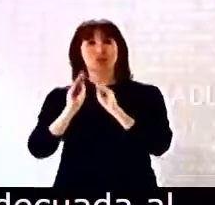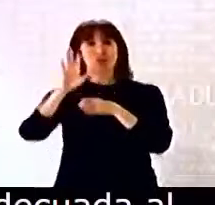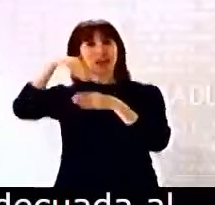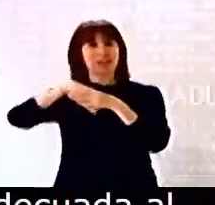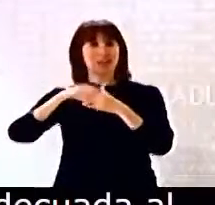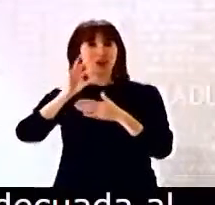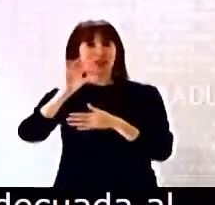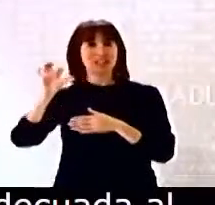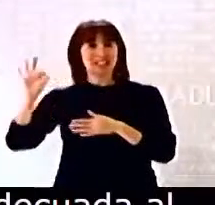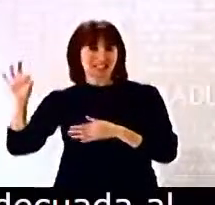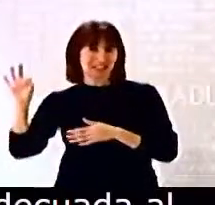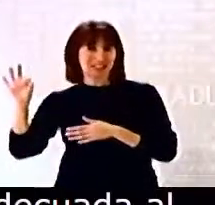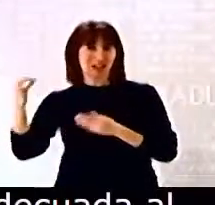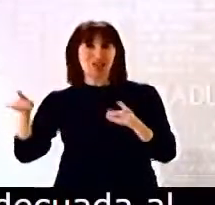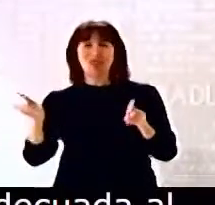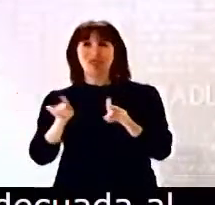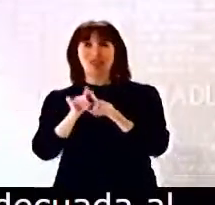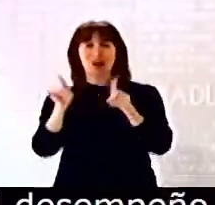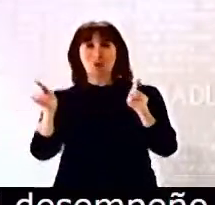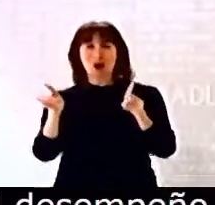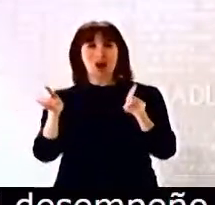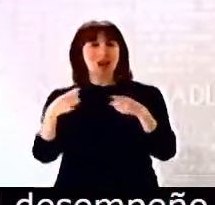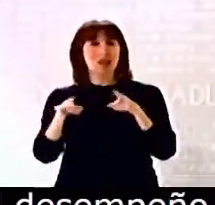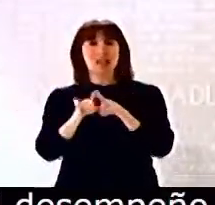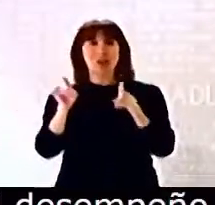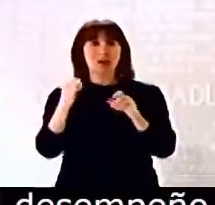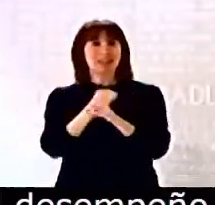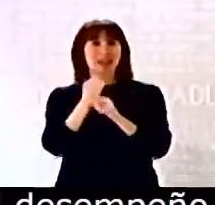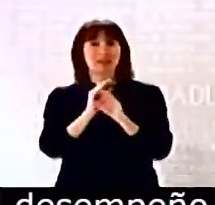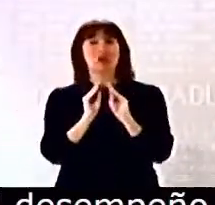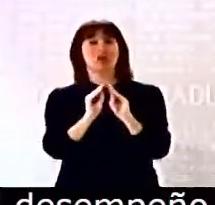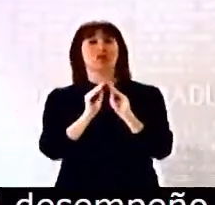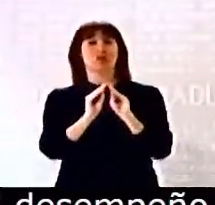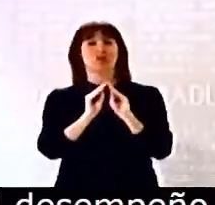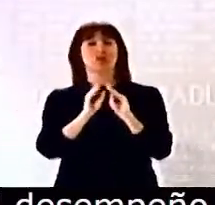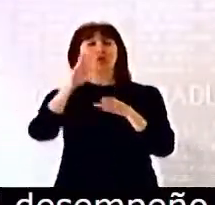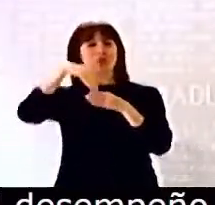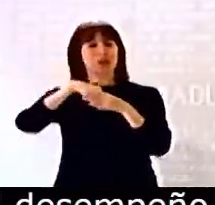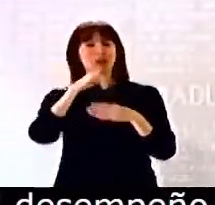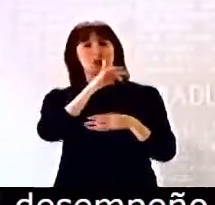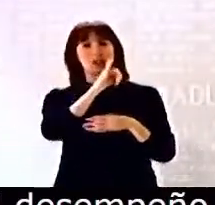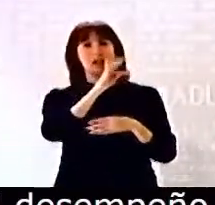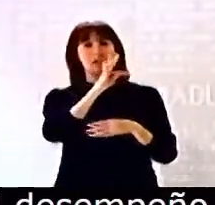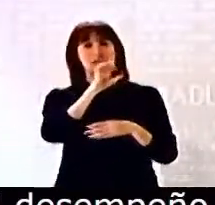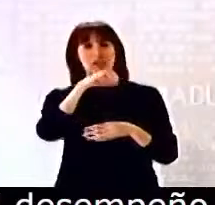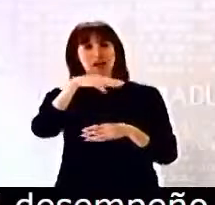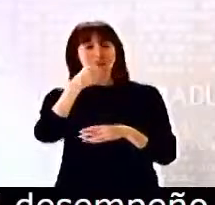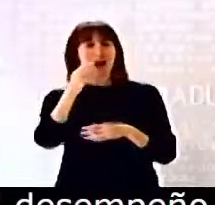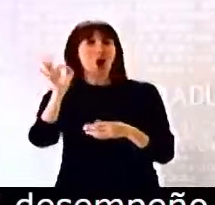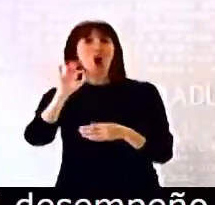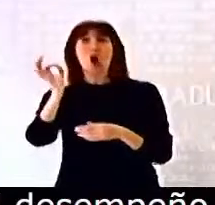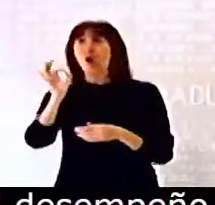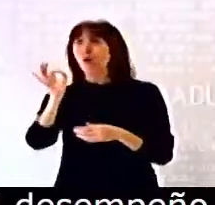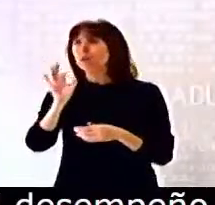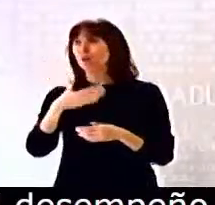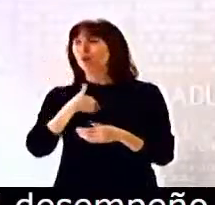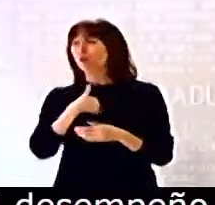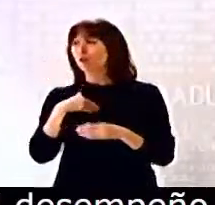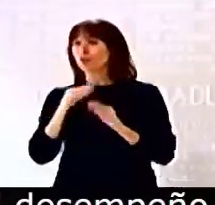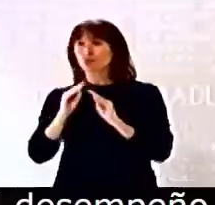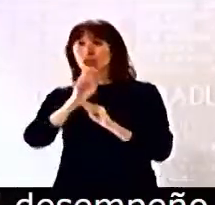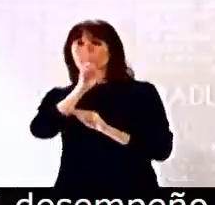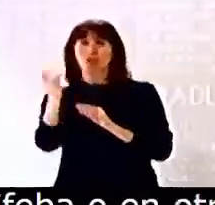SES, independientemente de que su labor la desarrollen dentro de IFEBA o su labor la desarrollen en otras actividades